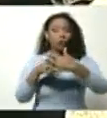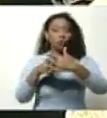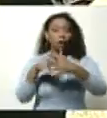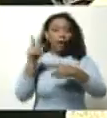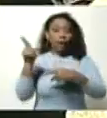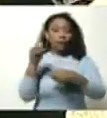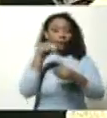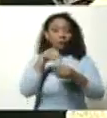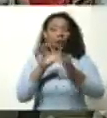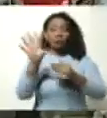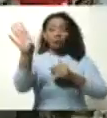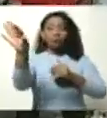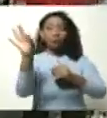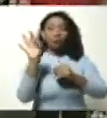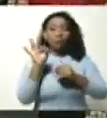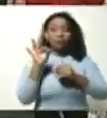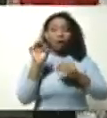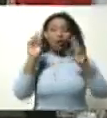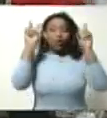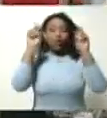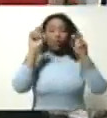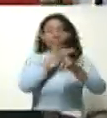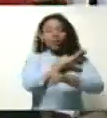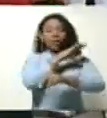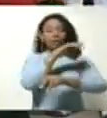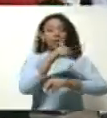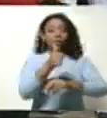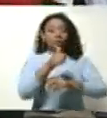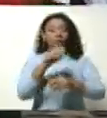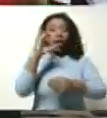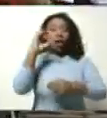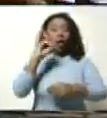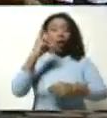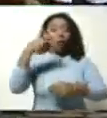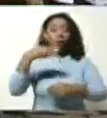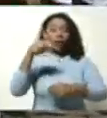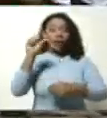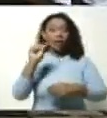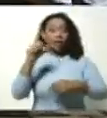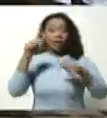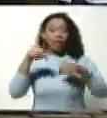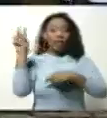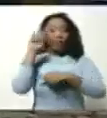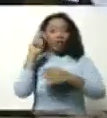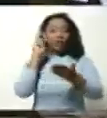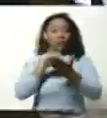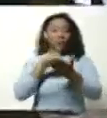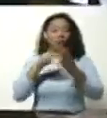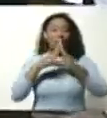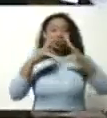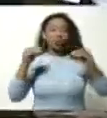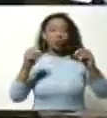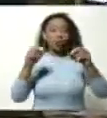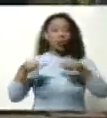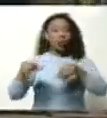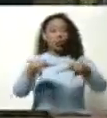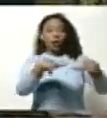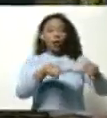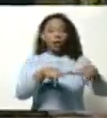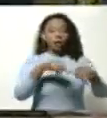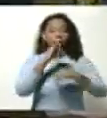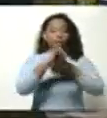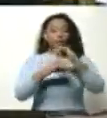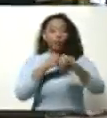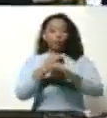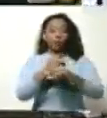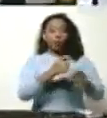allí, bueno, director de la OPS, y aquí está Venezuela presente en todos los escenarios